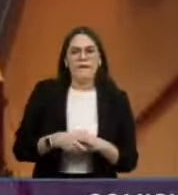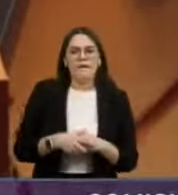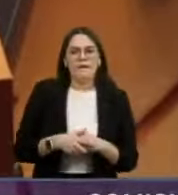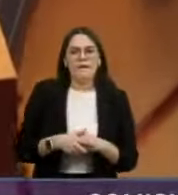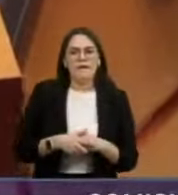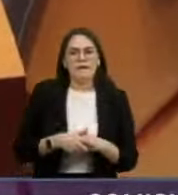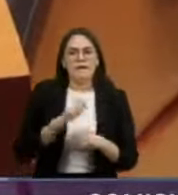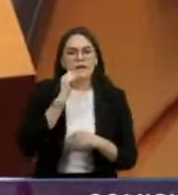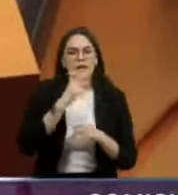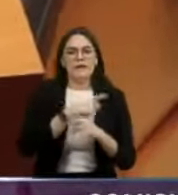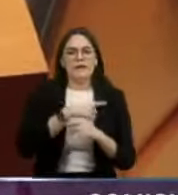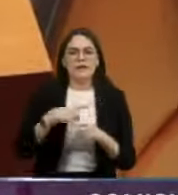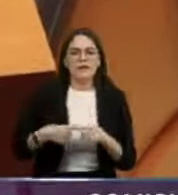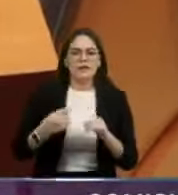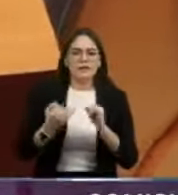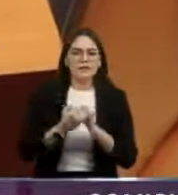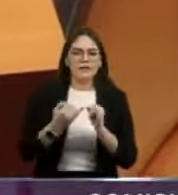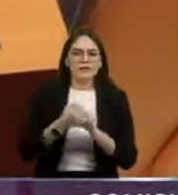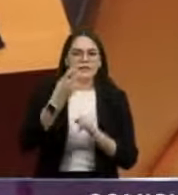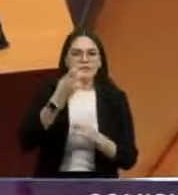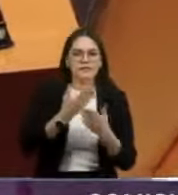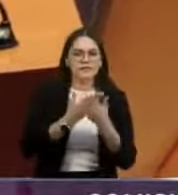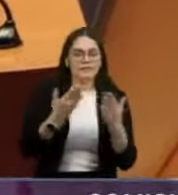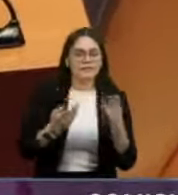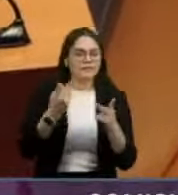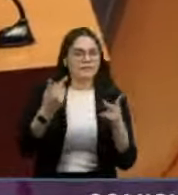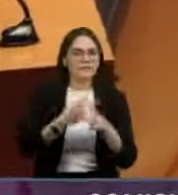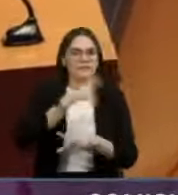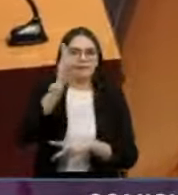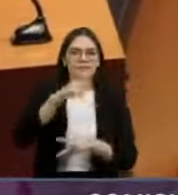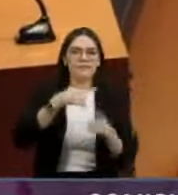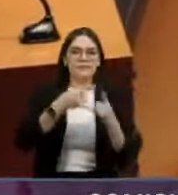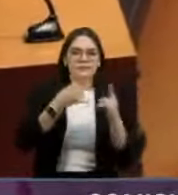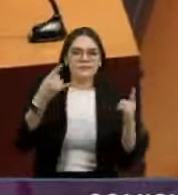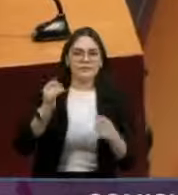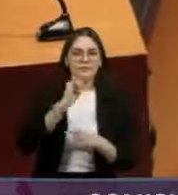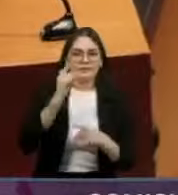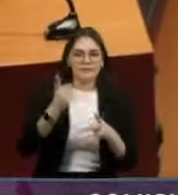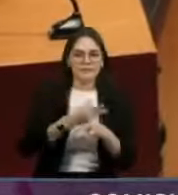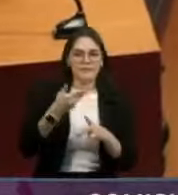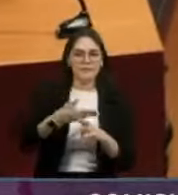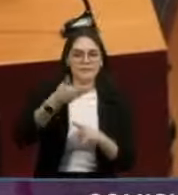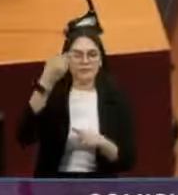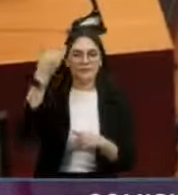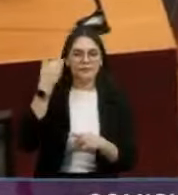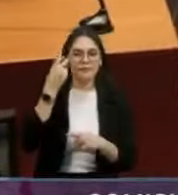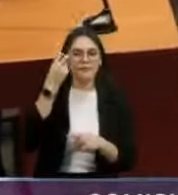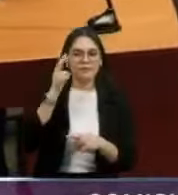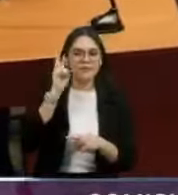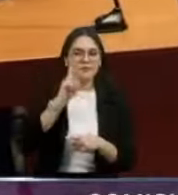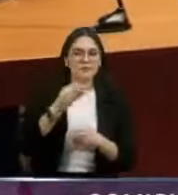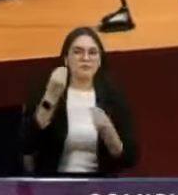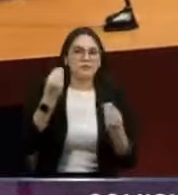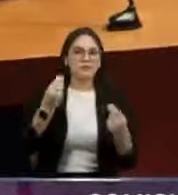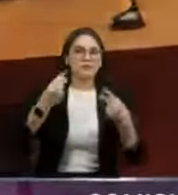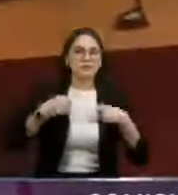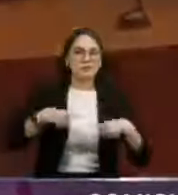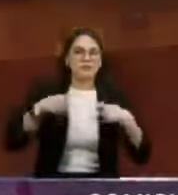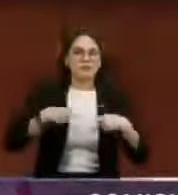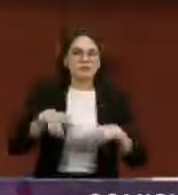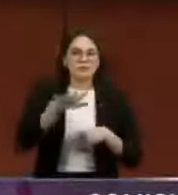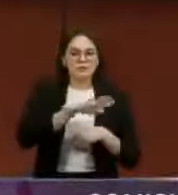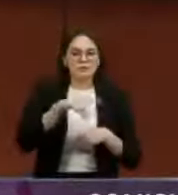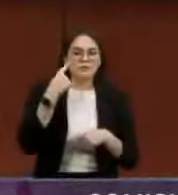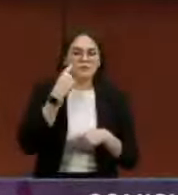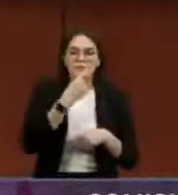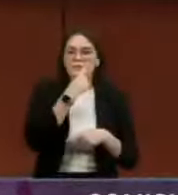Vivimos un hecho histórico en el país porque la mayoría del pueblo decidió dar